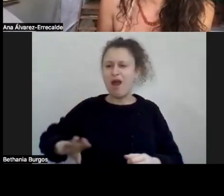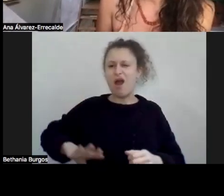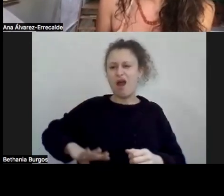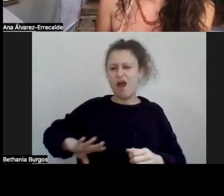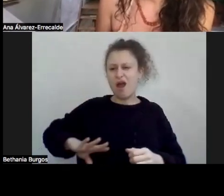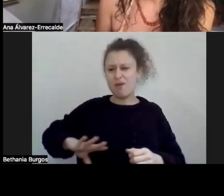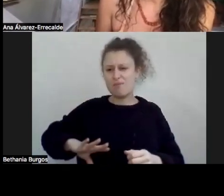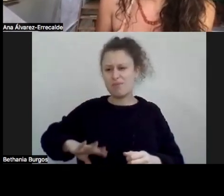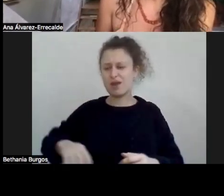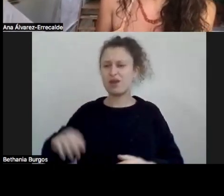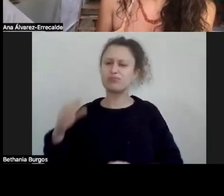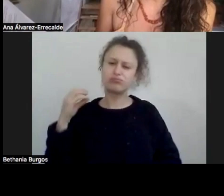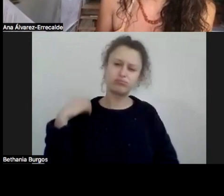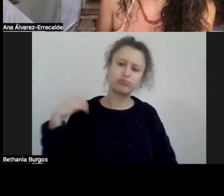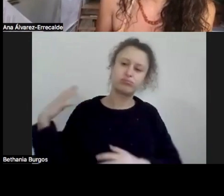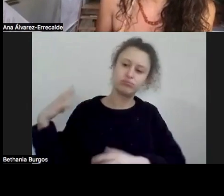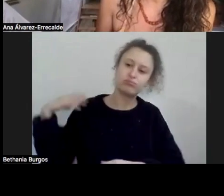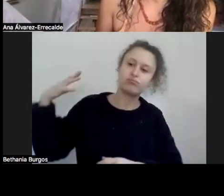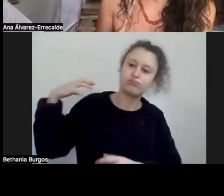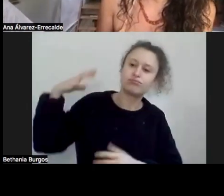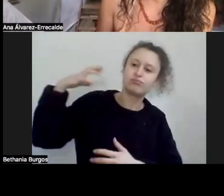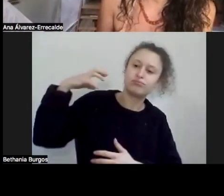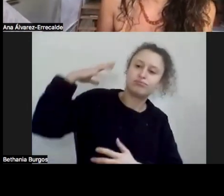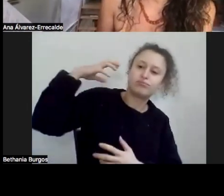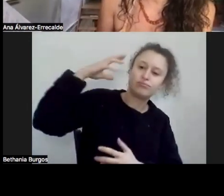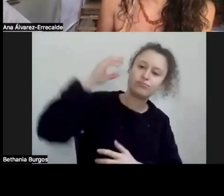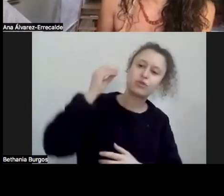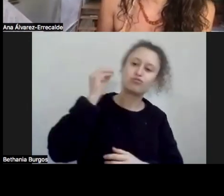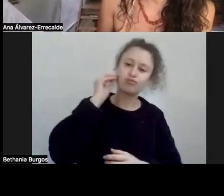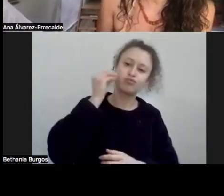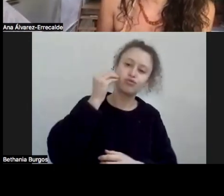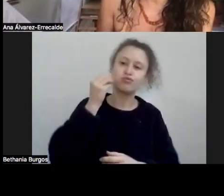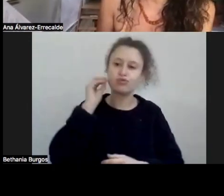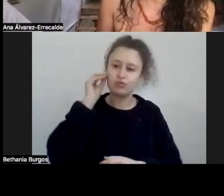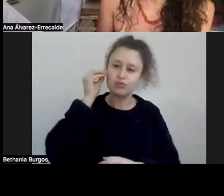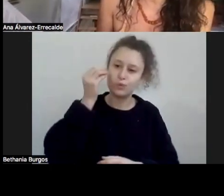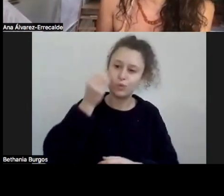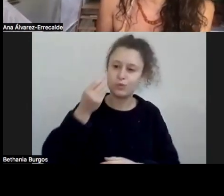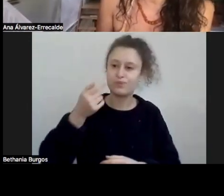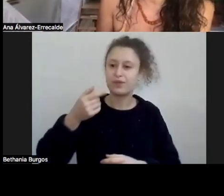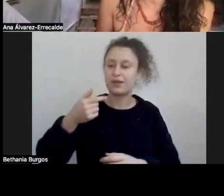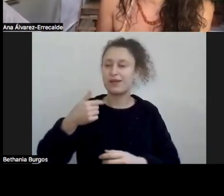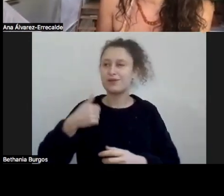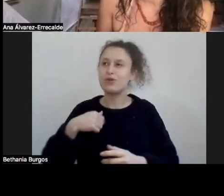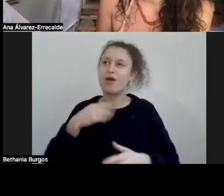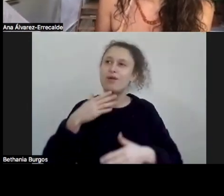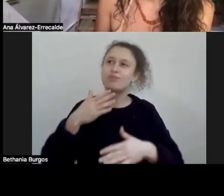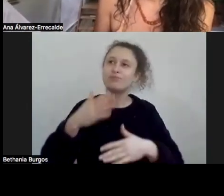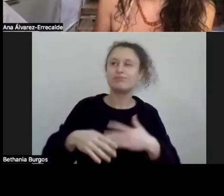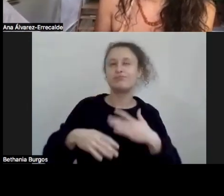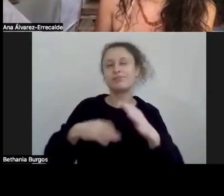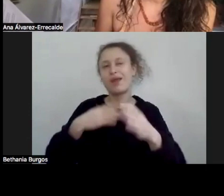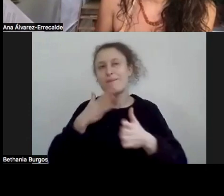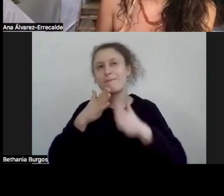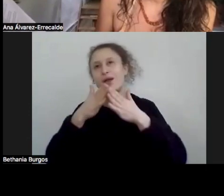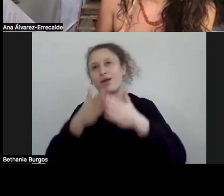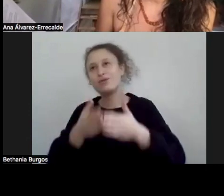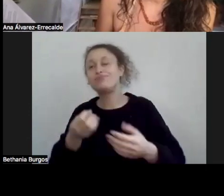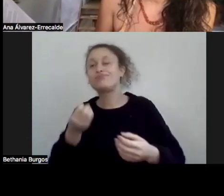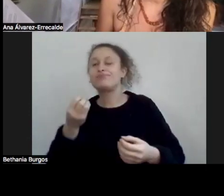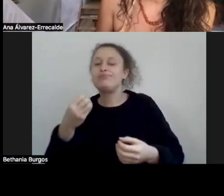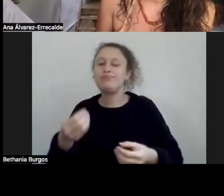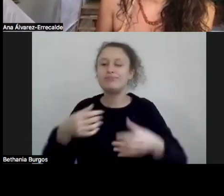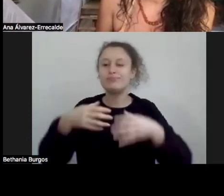con besos y empiezo el juego de preguntarle qué quiere desayunar para ganarme 10 minutos más en la cama. Todo el día